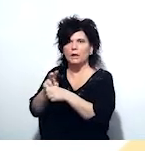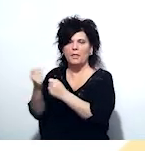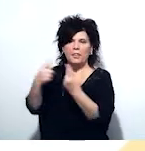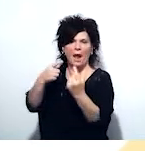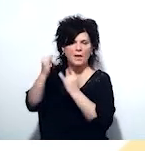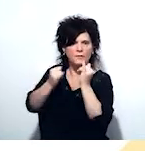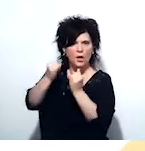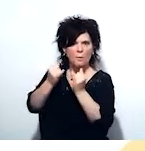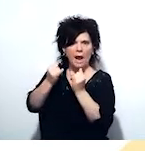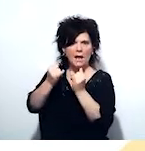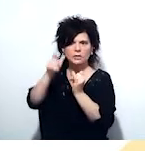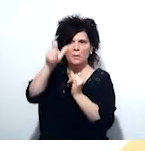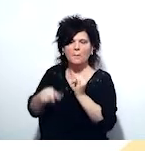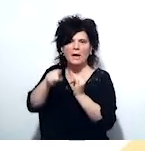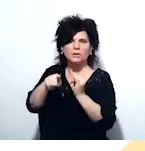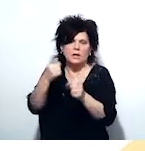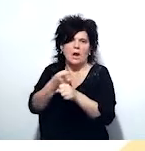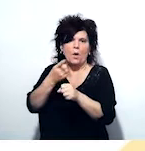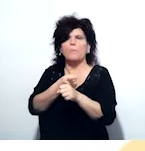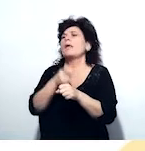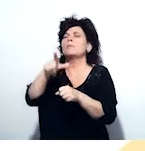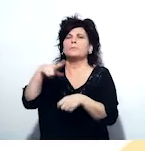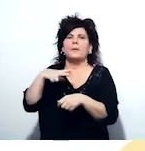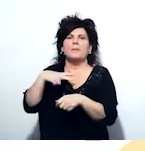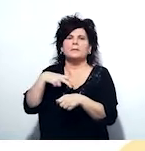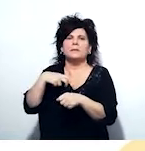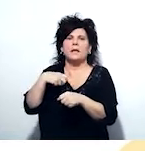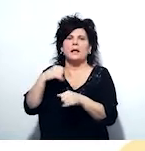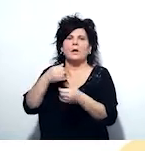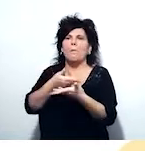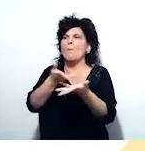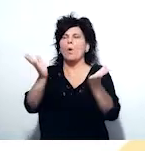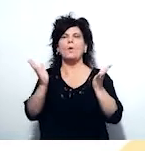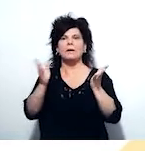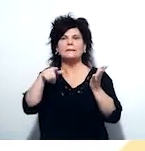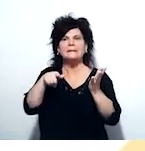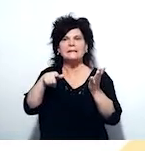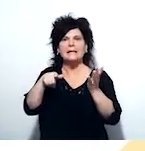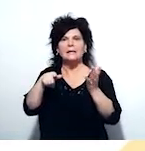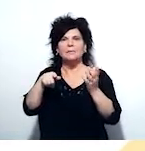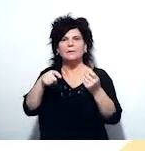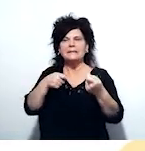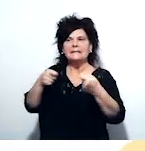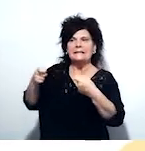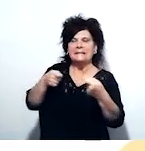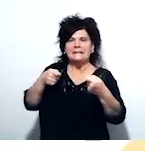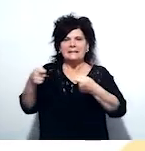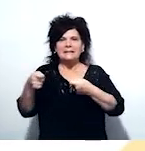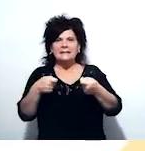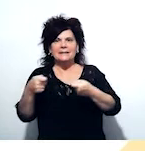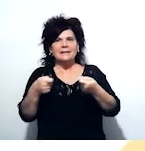información porque la privacidad del individuo queda expuesta. Entonces, esta tensión permanente entre privacidad y